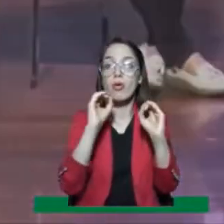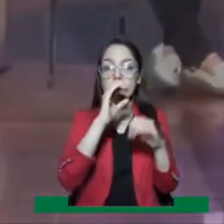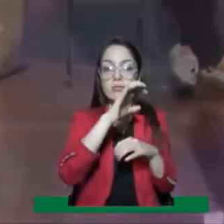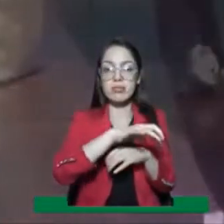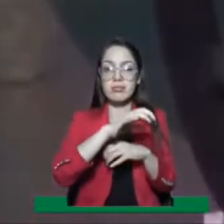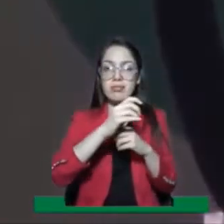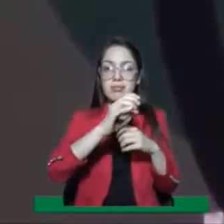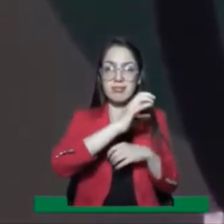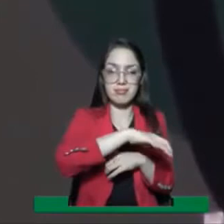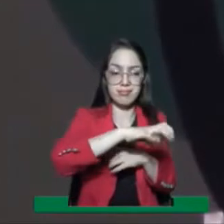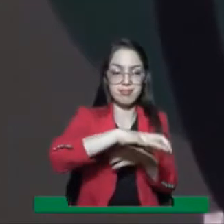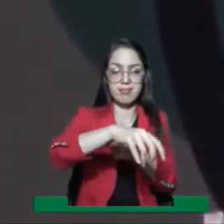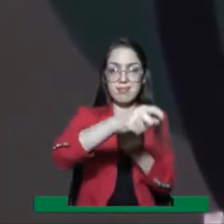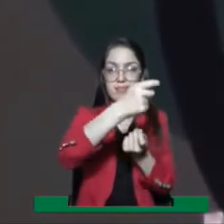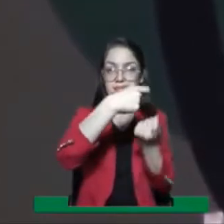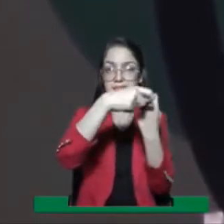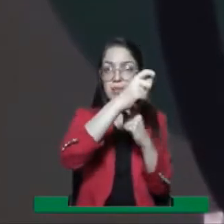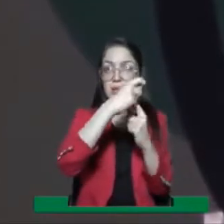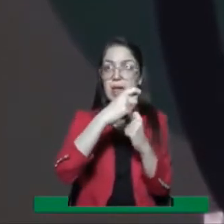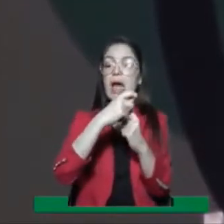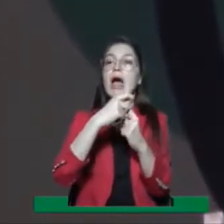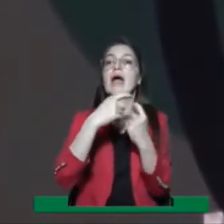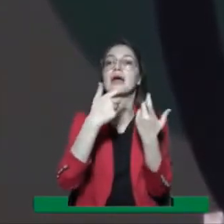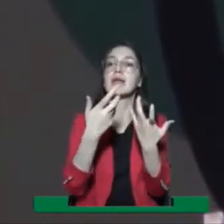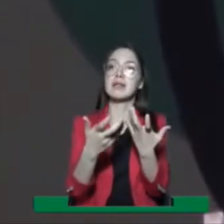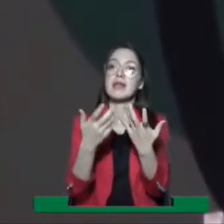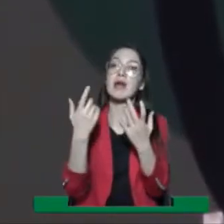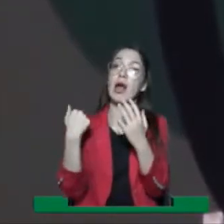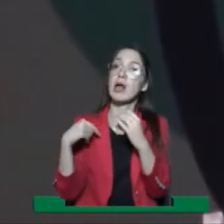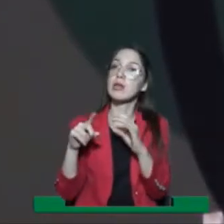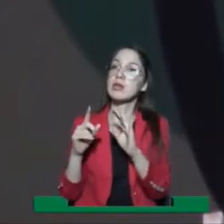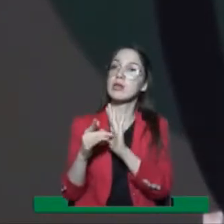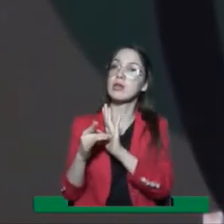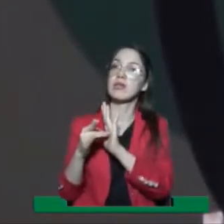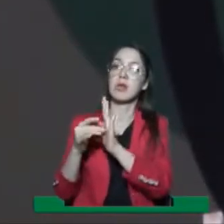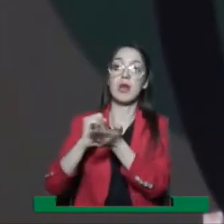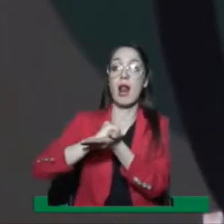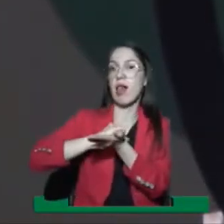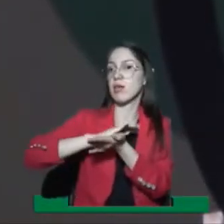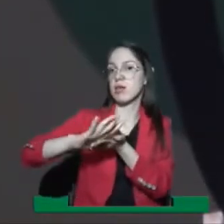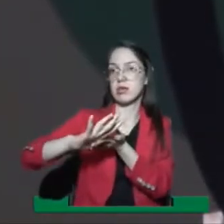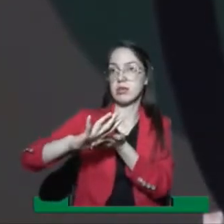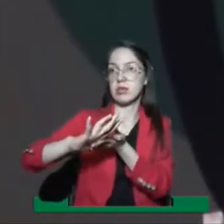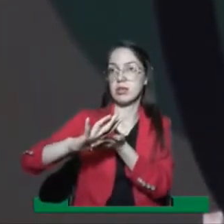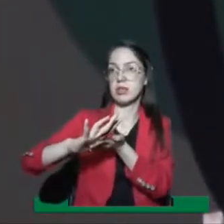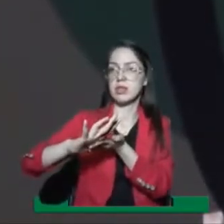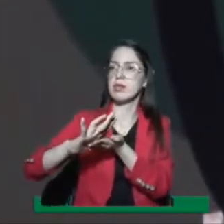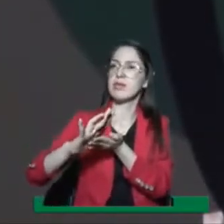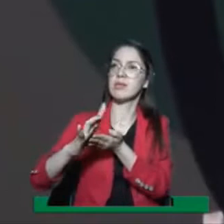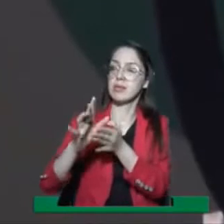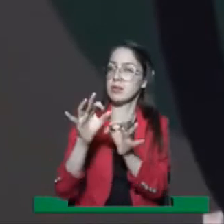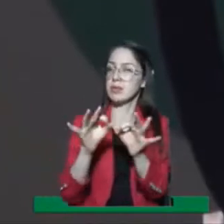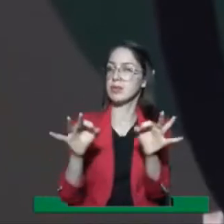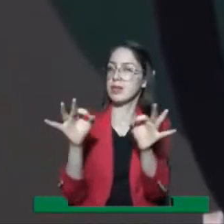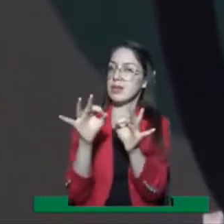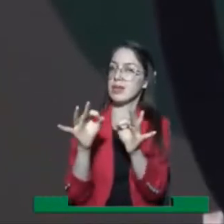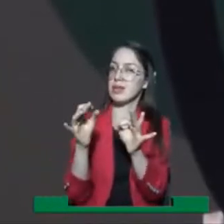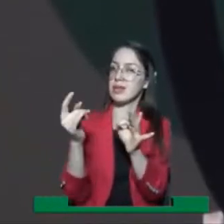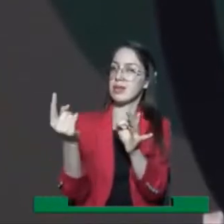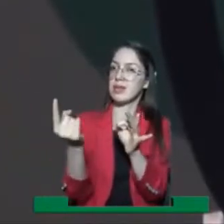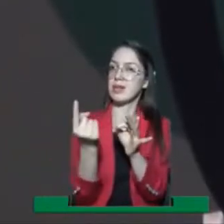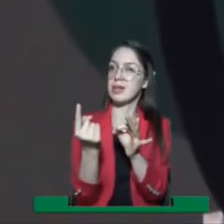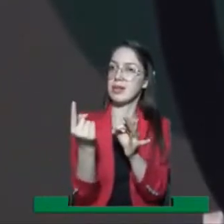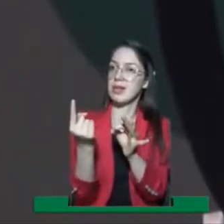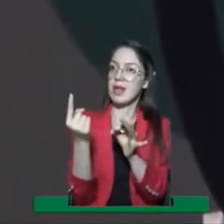medellín el evento nosotros los llevamos gratuito a los parques de envigado pero ya había algo muy importante es el componente